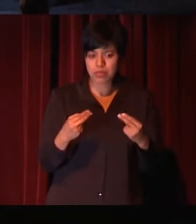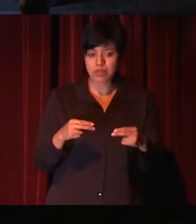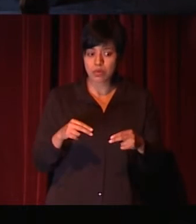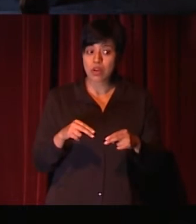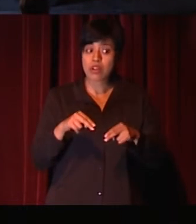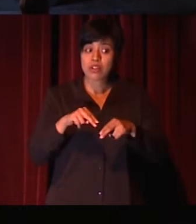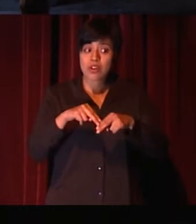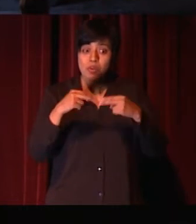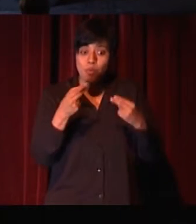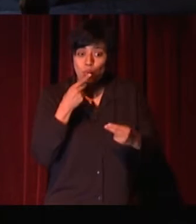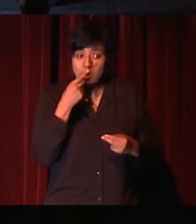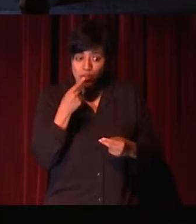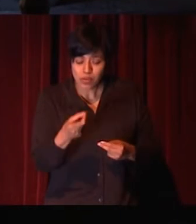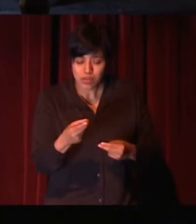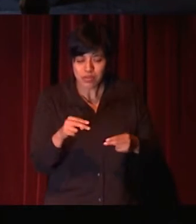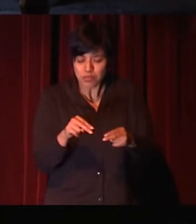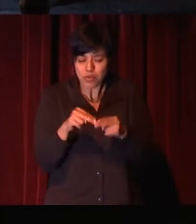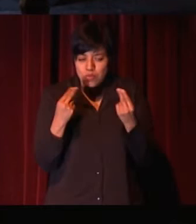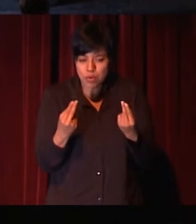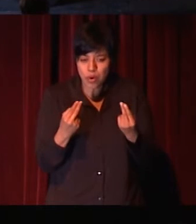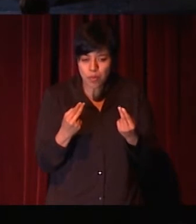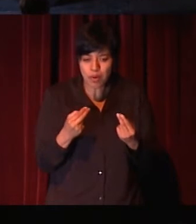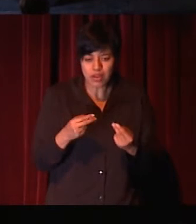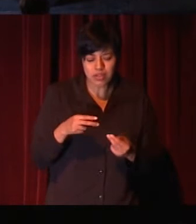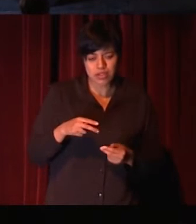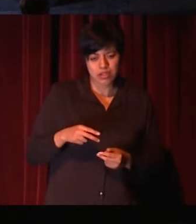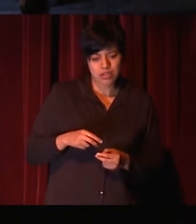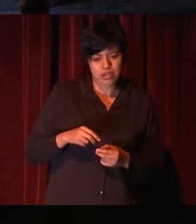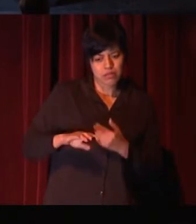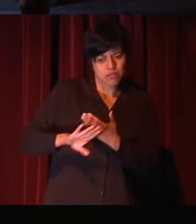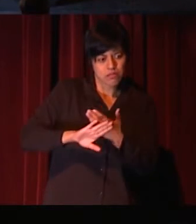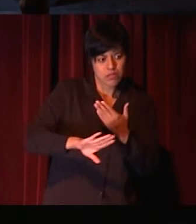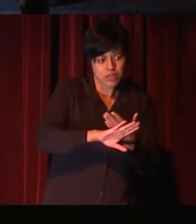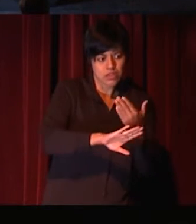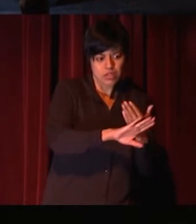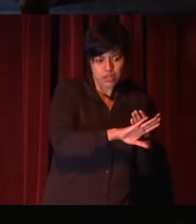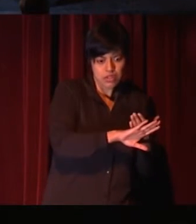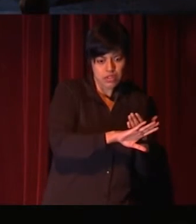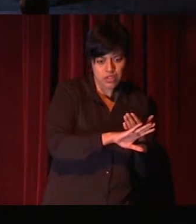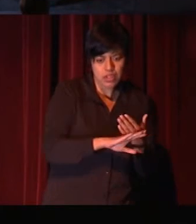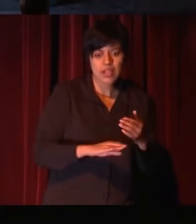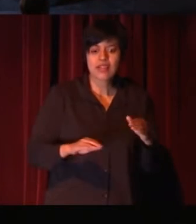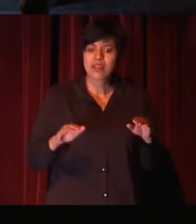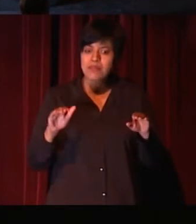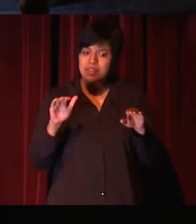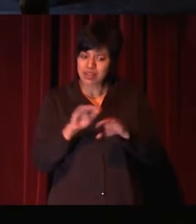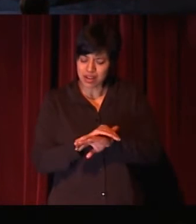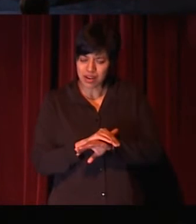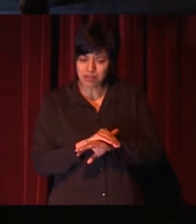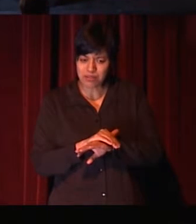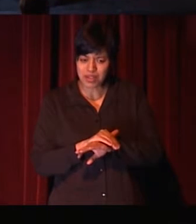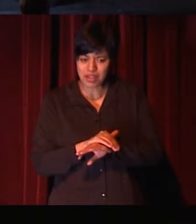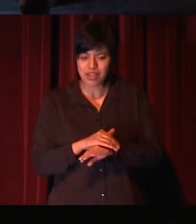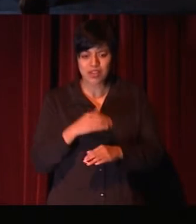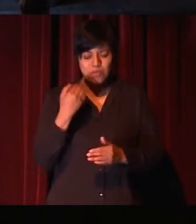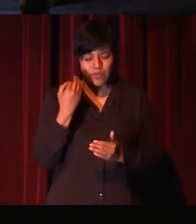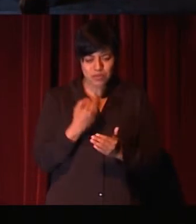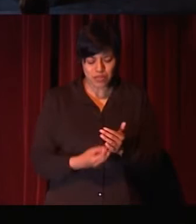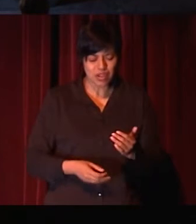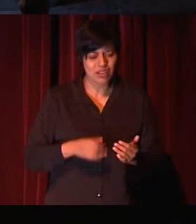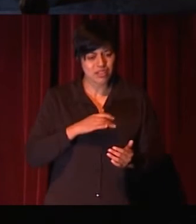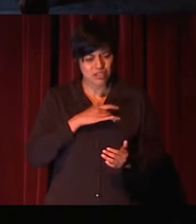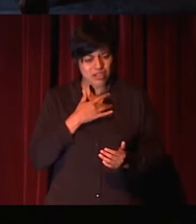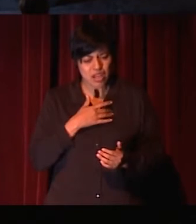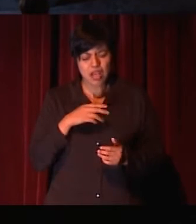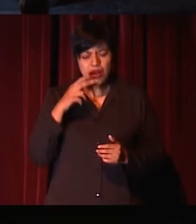no lo digas en serio algo dentro de ti cambia algo dentro de ti se empieza a ser insensible al respecto empieza a